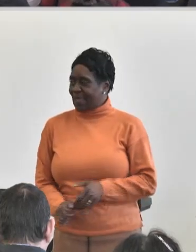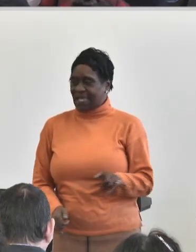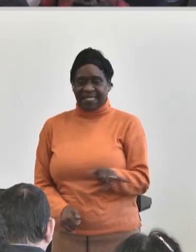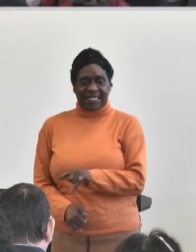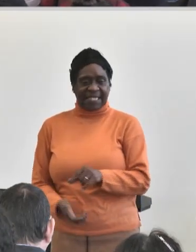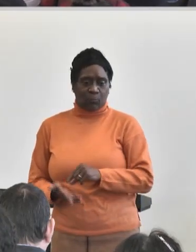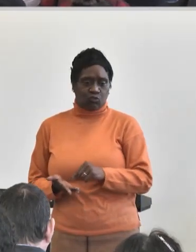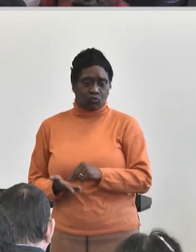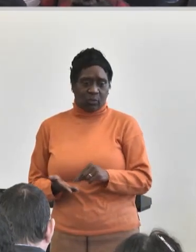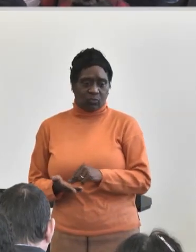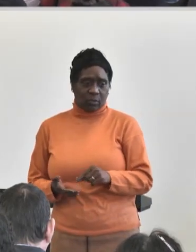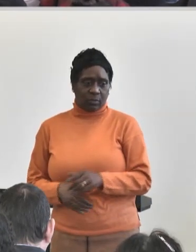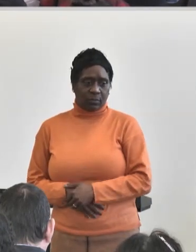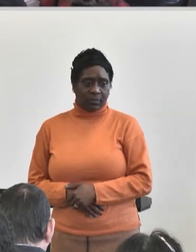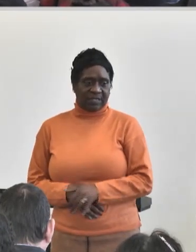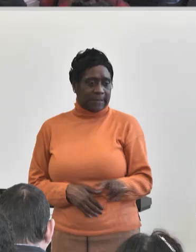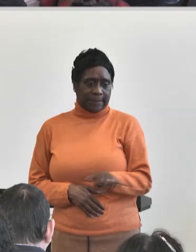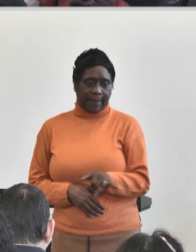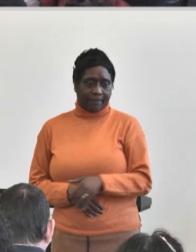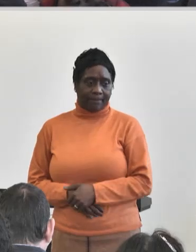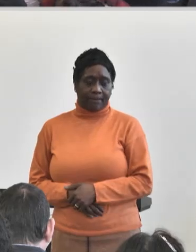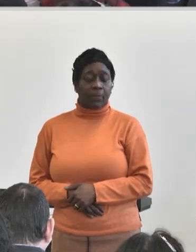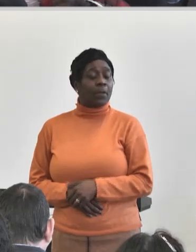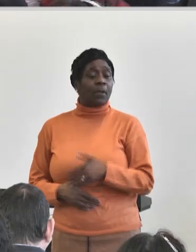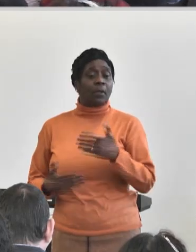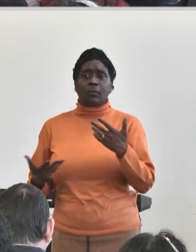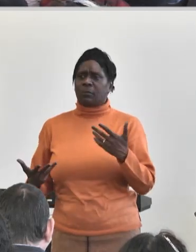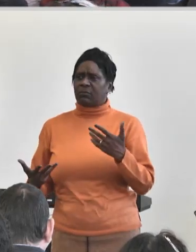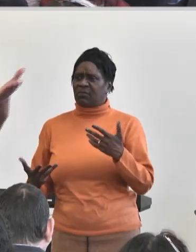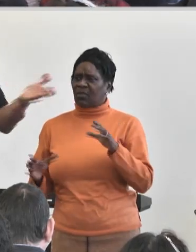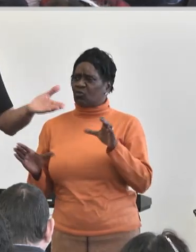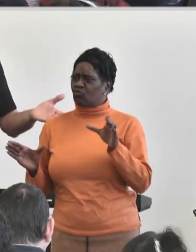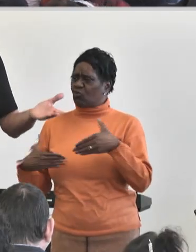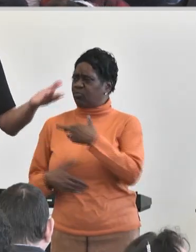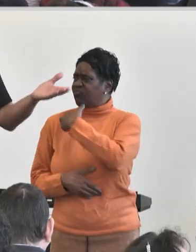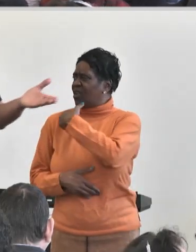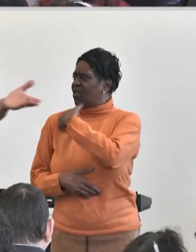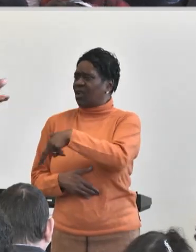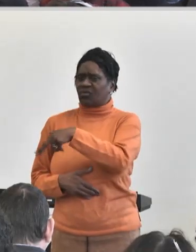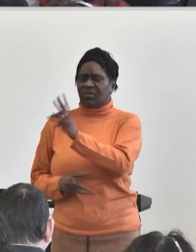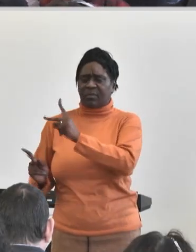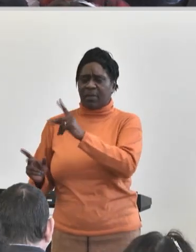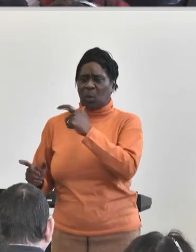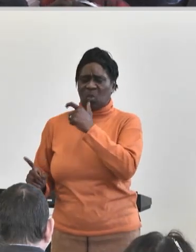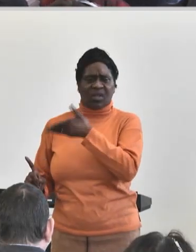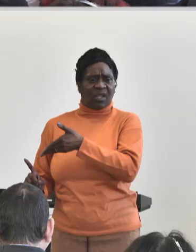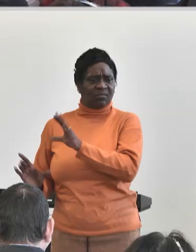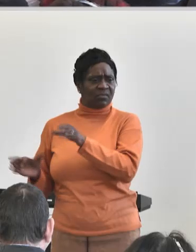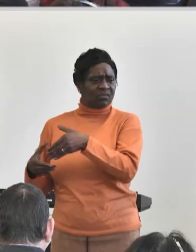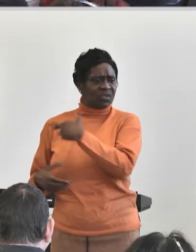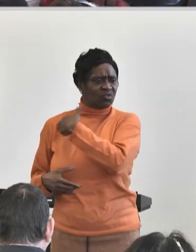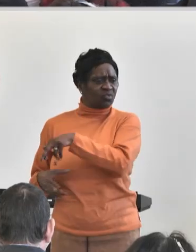habéis hecho vosotros esto? And so, this group of religious people, who were they? ¿Este grupo religioso, quiénes